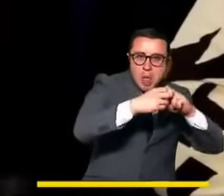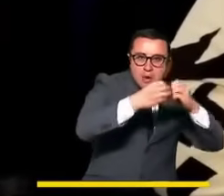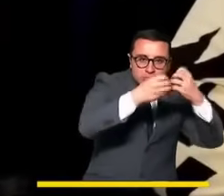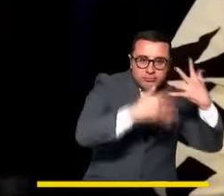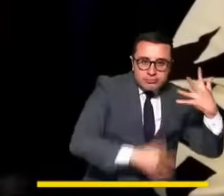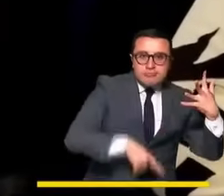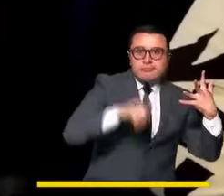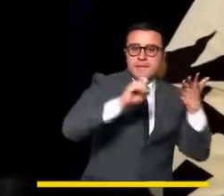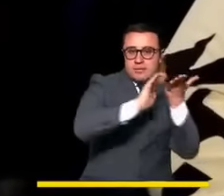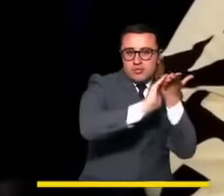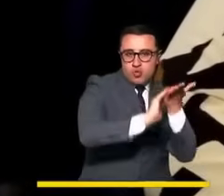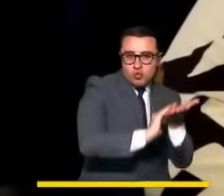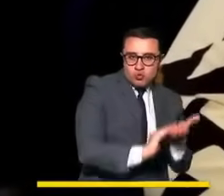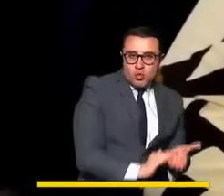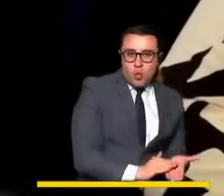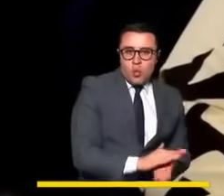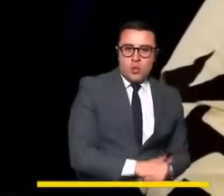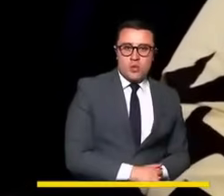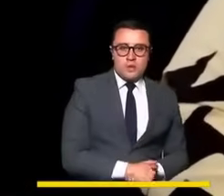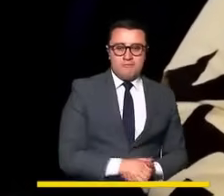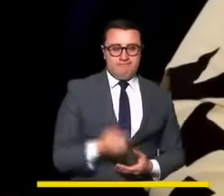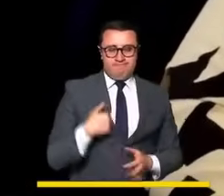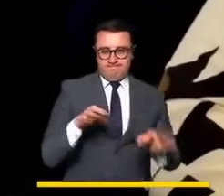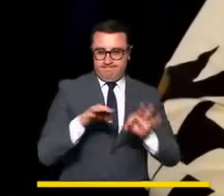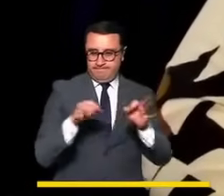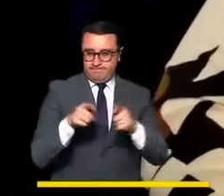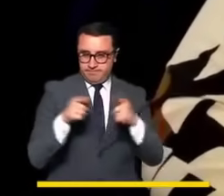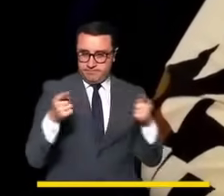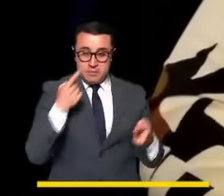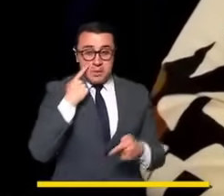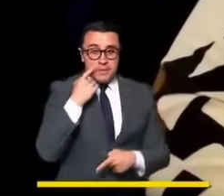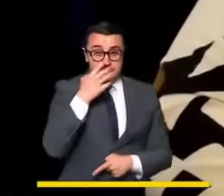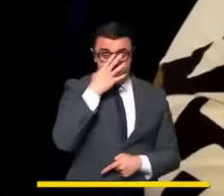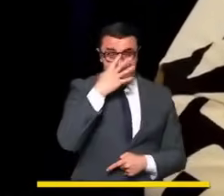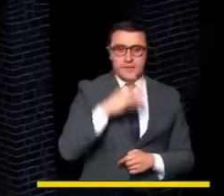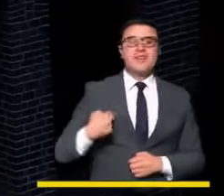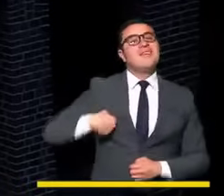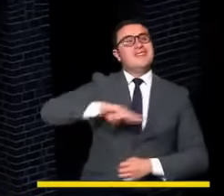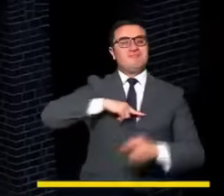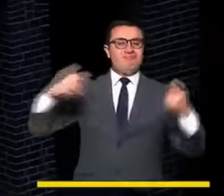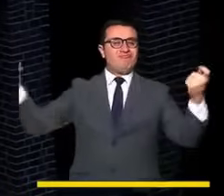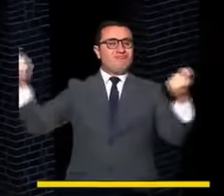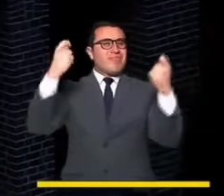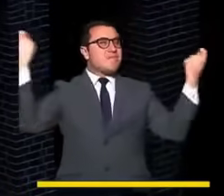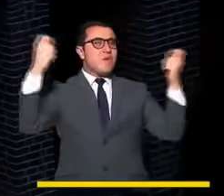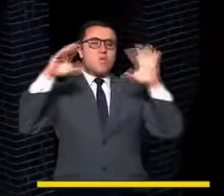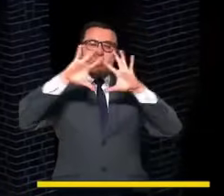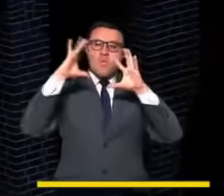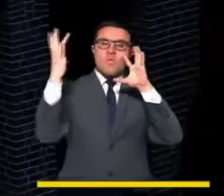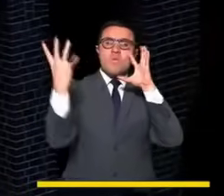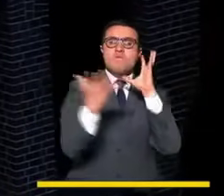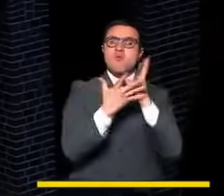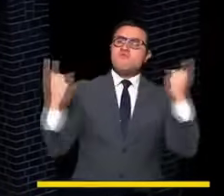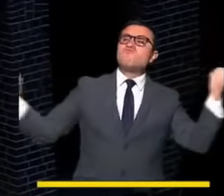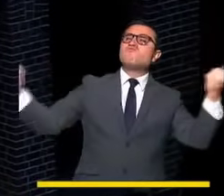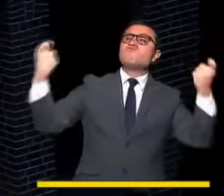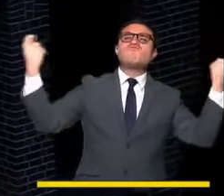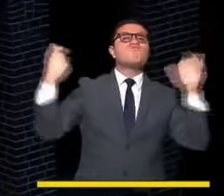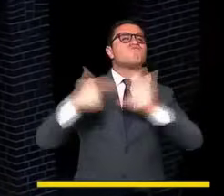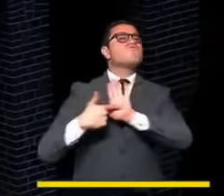ahora entro a explicar un poco eso. La campaña Colombia, el país de la belleza, no